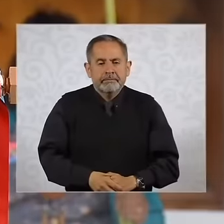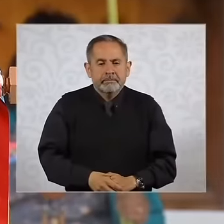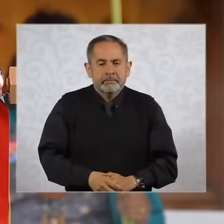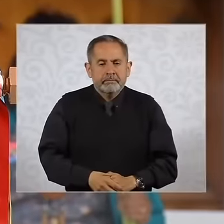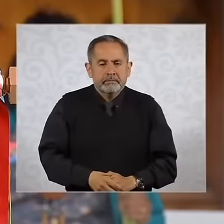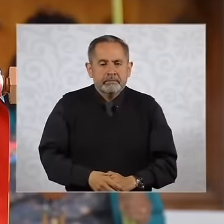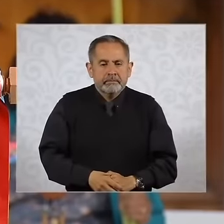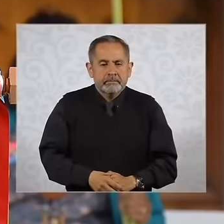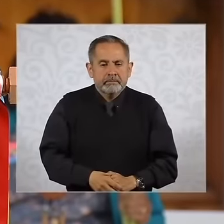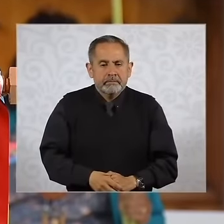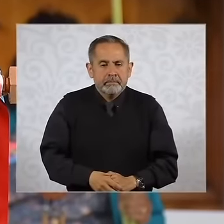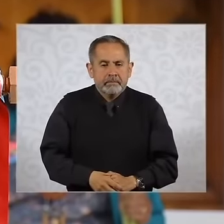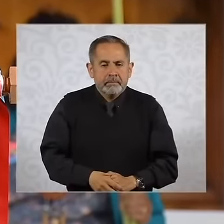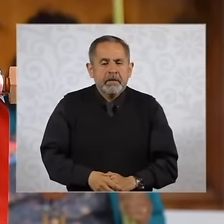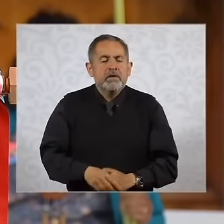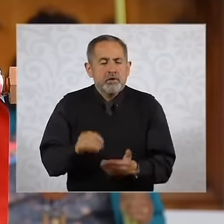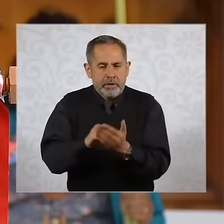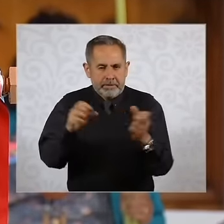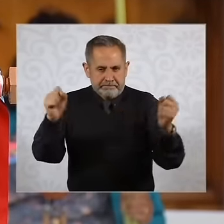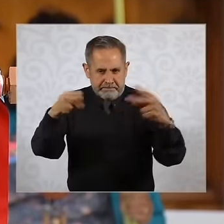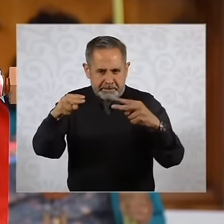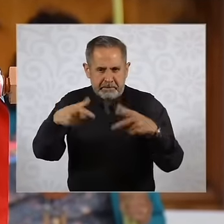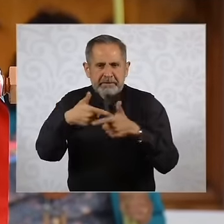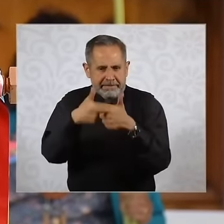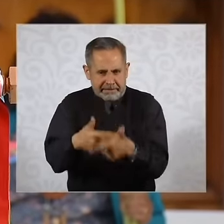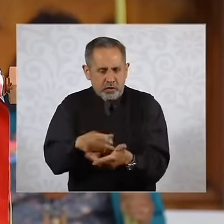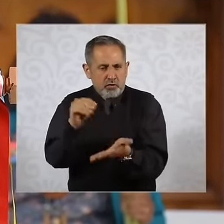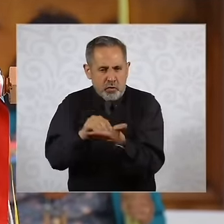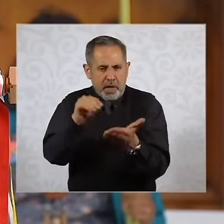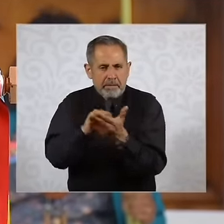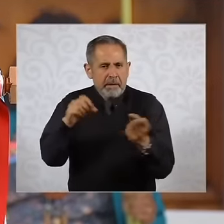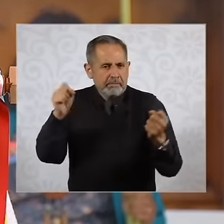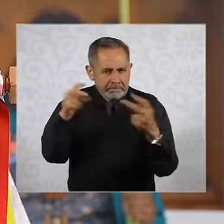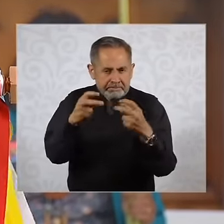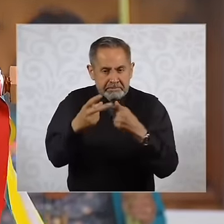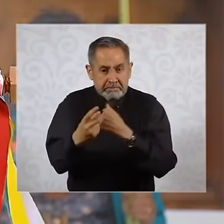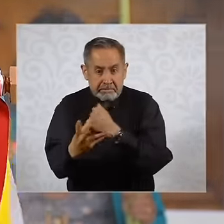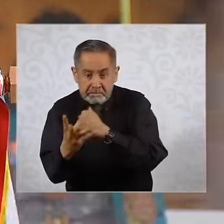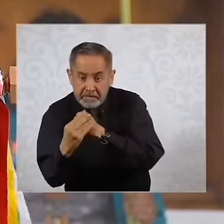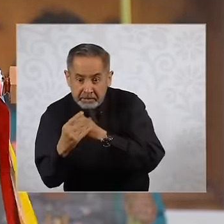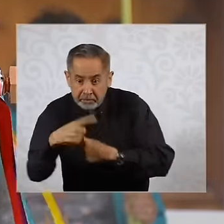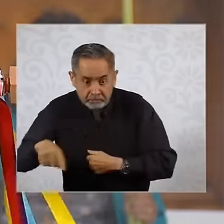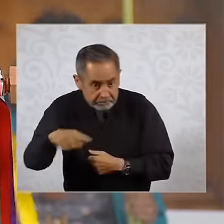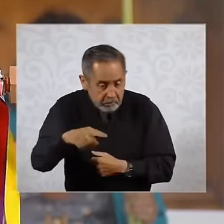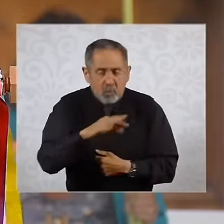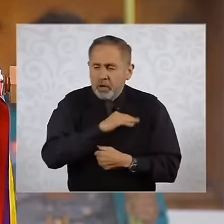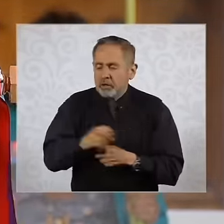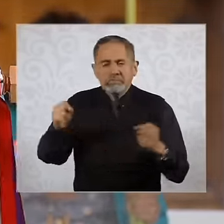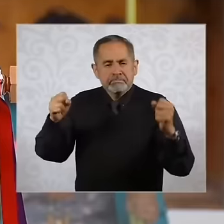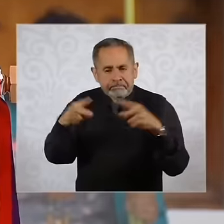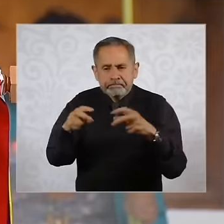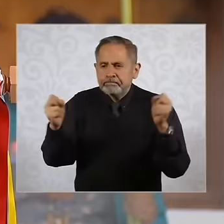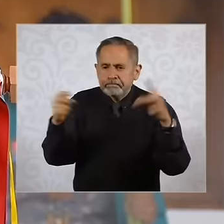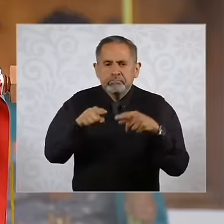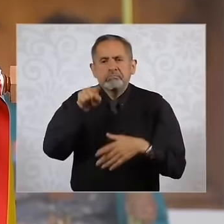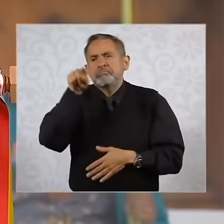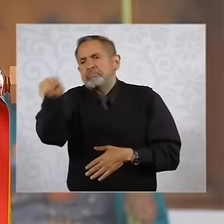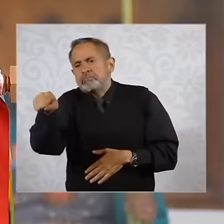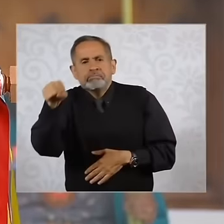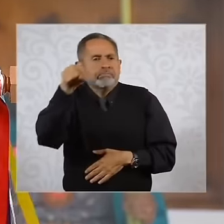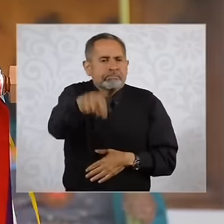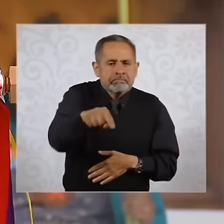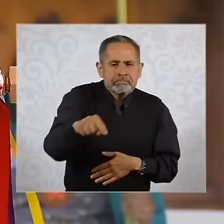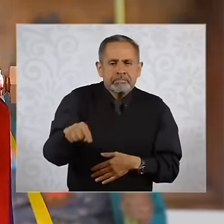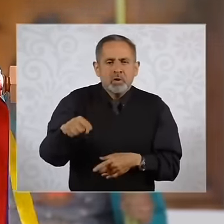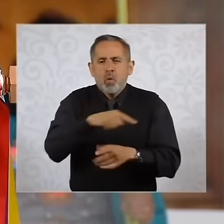Nos vamos a seguir encontrando, si así me lo permiten, en las plazas